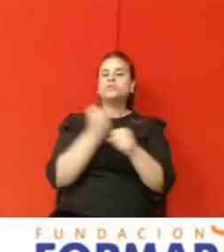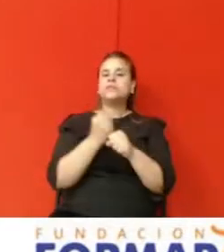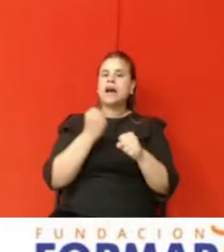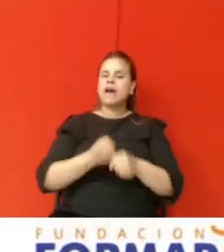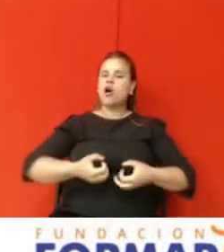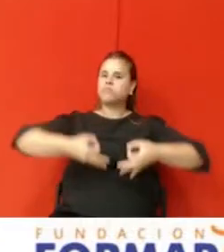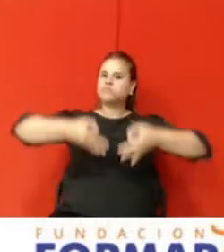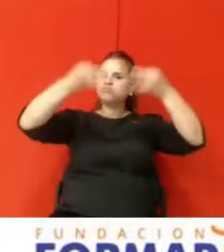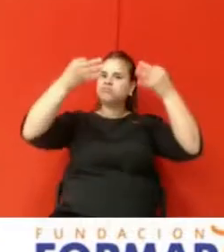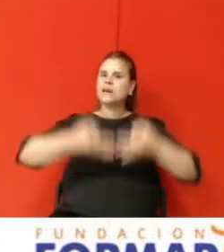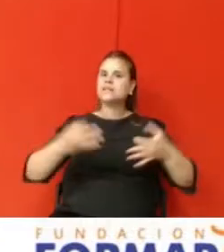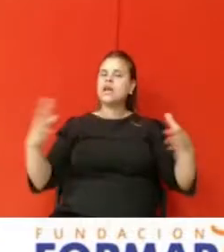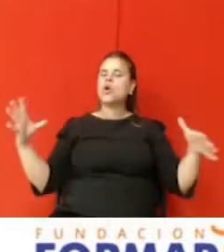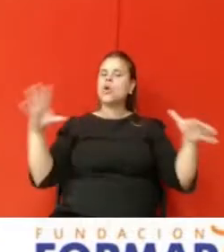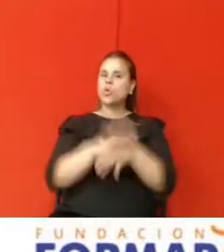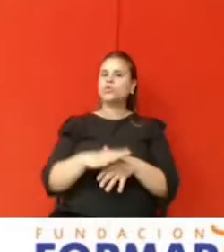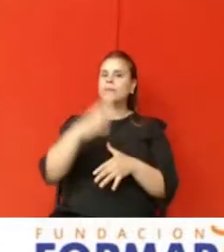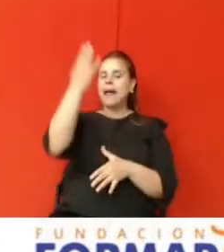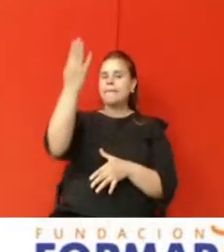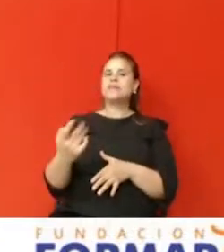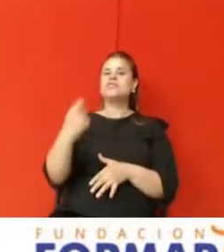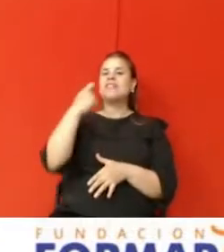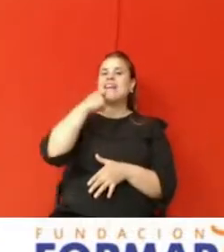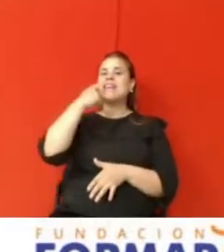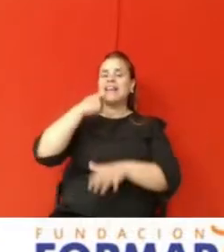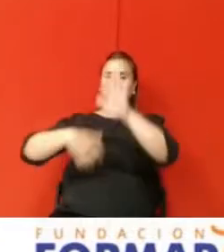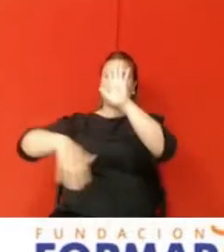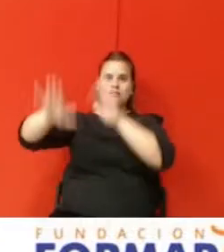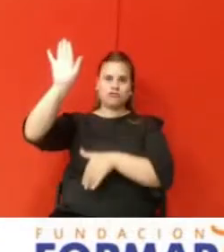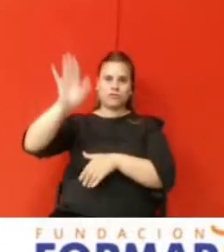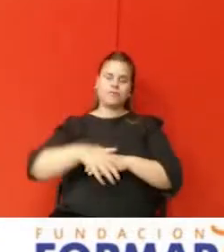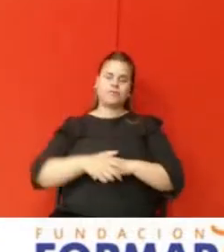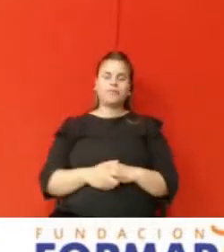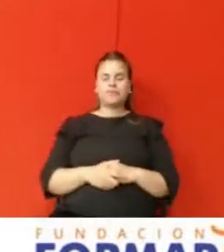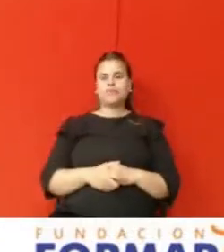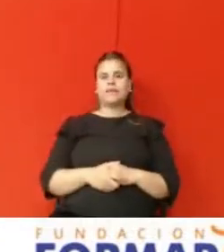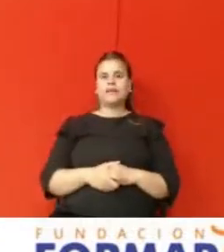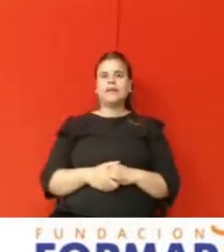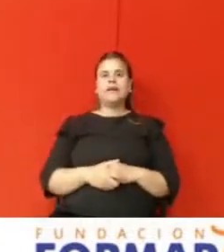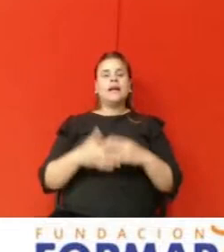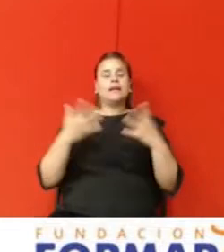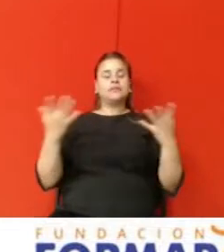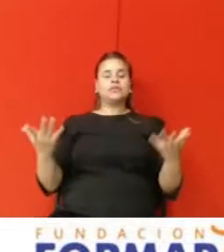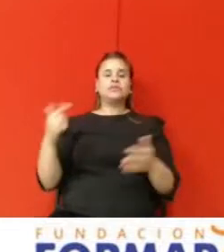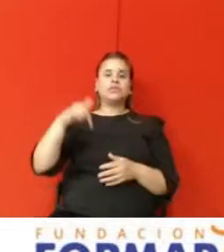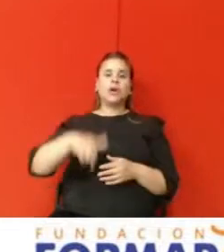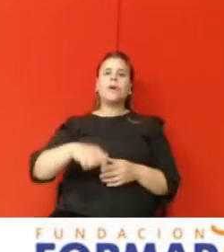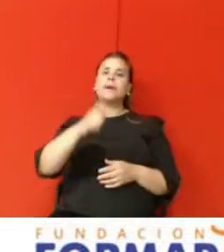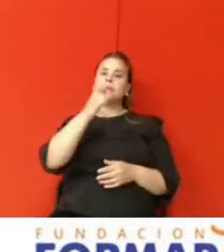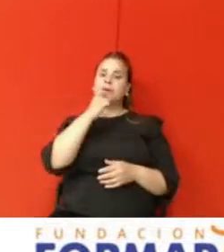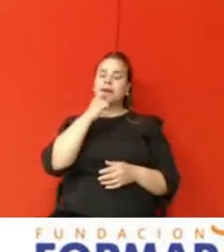sino fructífero para el adulto mayor, para la persona mayor. Y las claves del